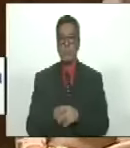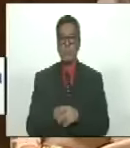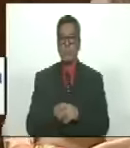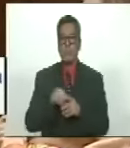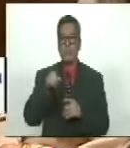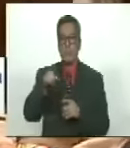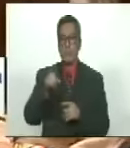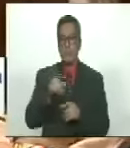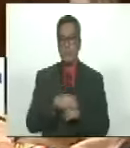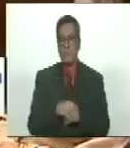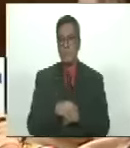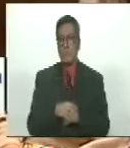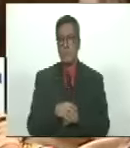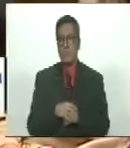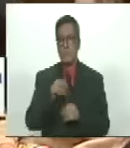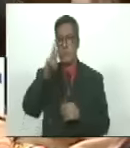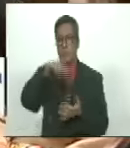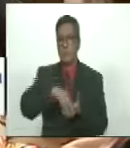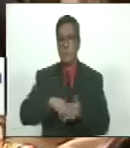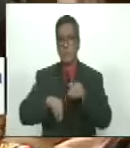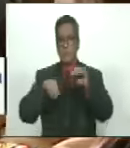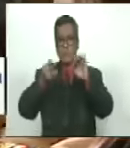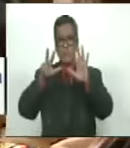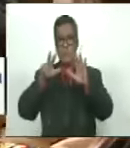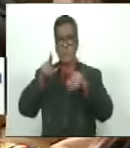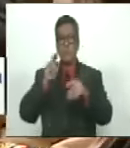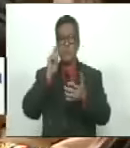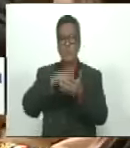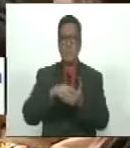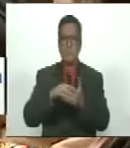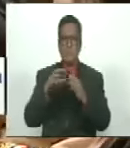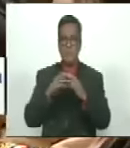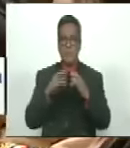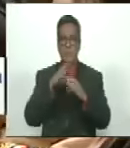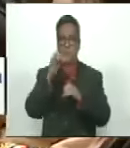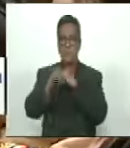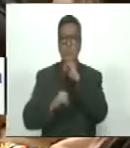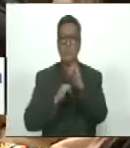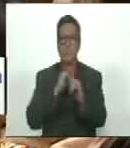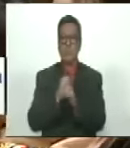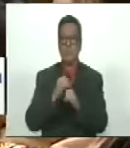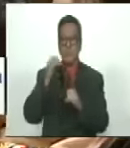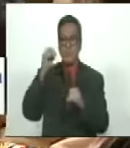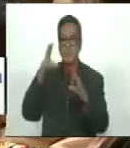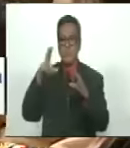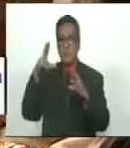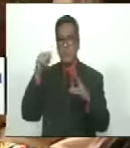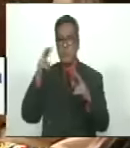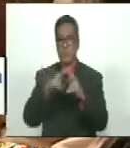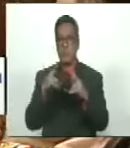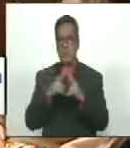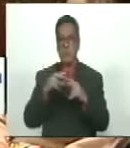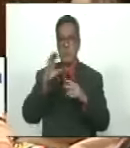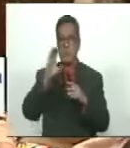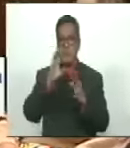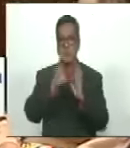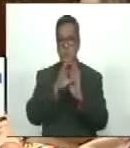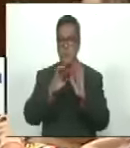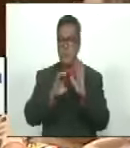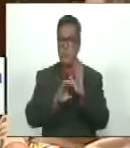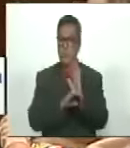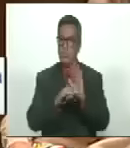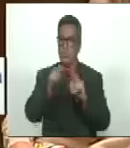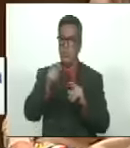de forma irrita parte de la comunidad internacional desconoce el gobierno constitucional de la